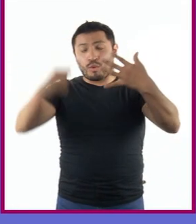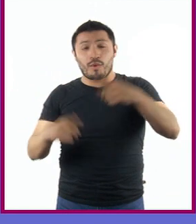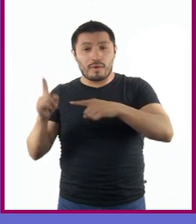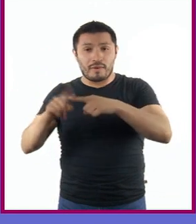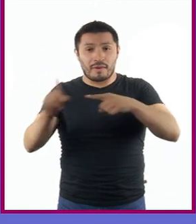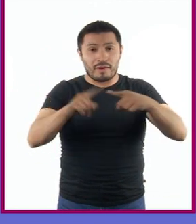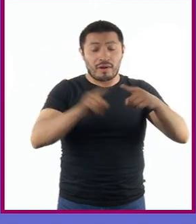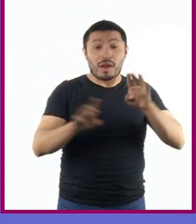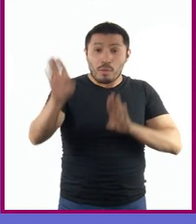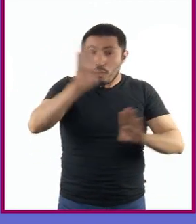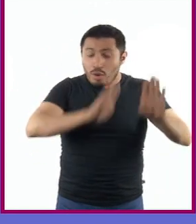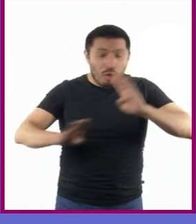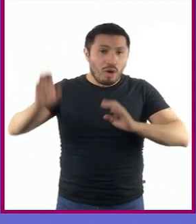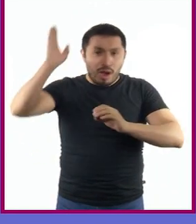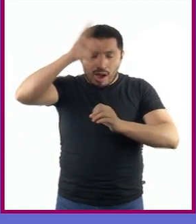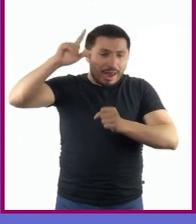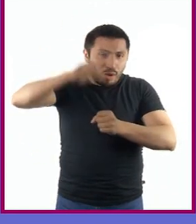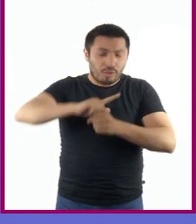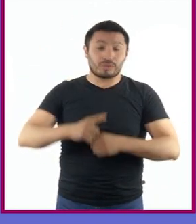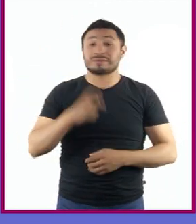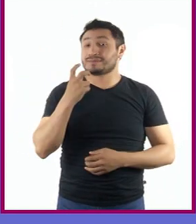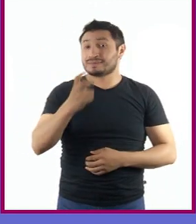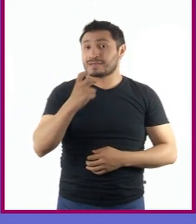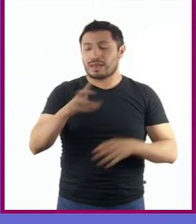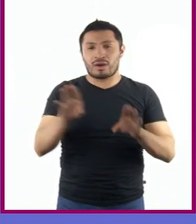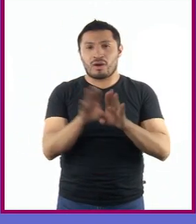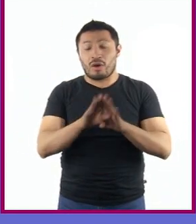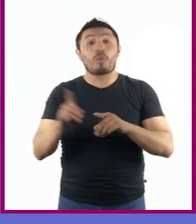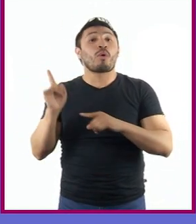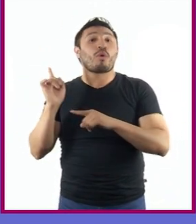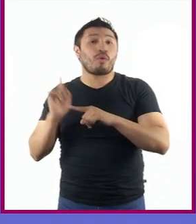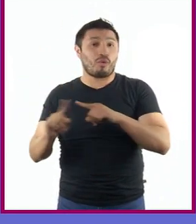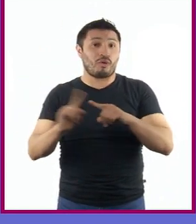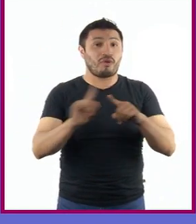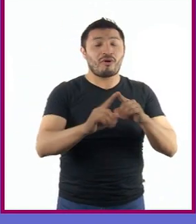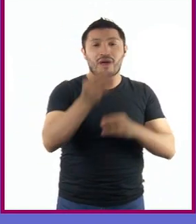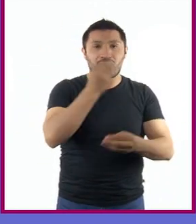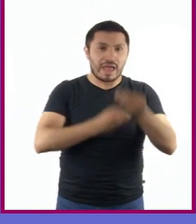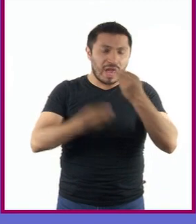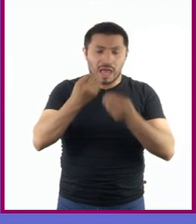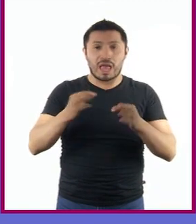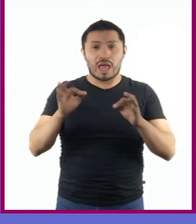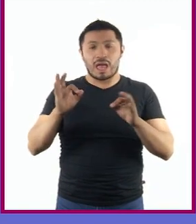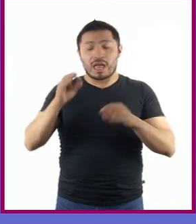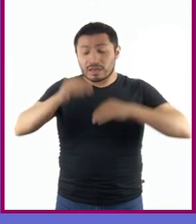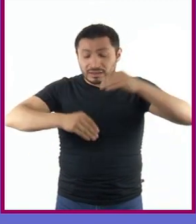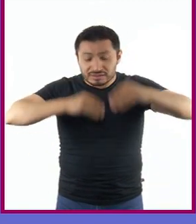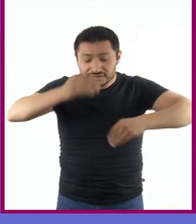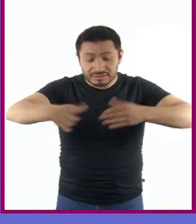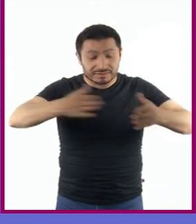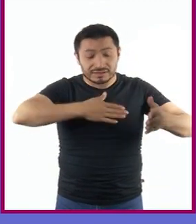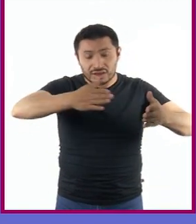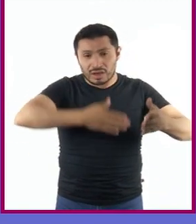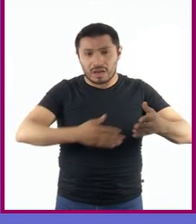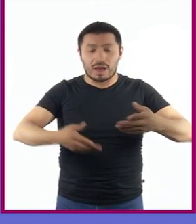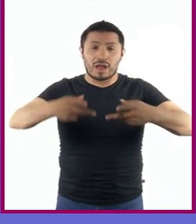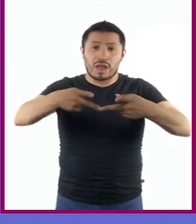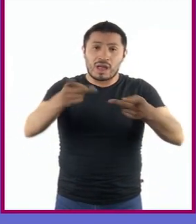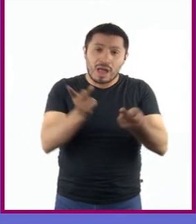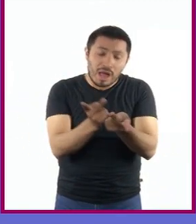y cultural, lo que ha resultado en una variedad de alimentos, formas de preparación, platillos y